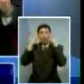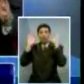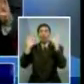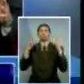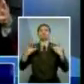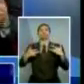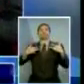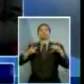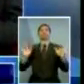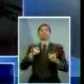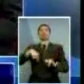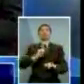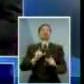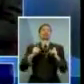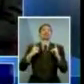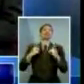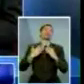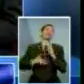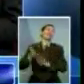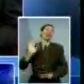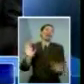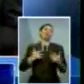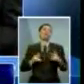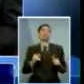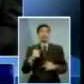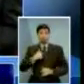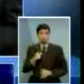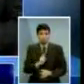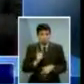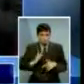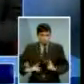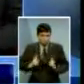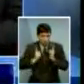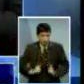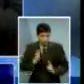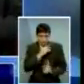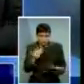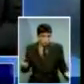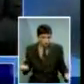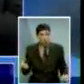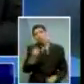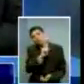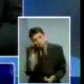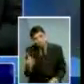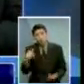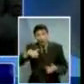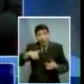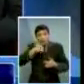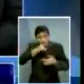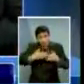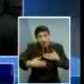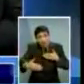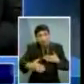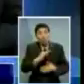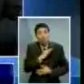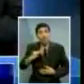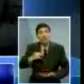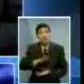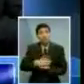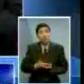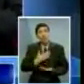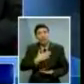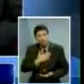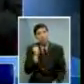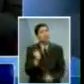más porque nos vamos, yo no salí de vacaciones, no voy a salir de vacaciones, porque creo que es en este periodo donde el ministro de Salud tiene que